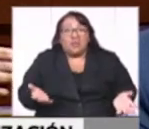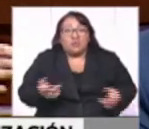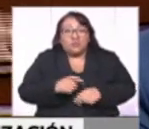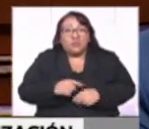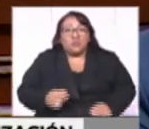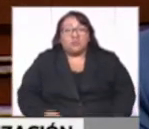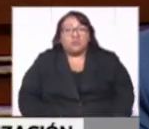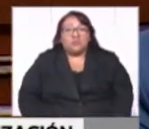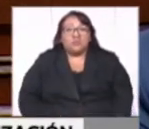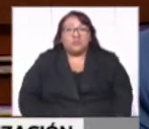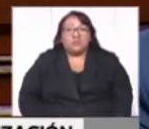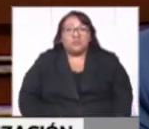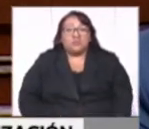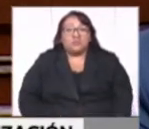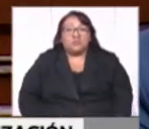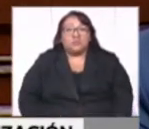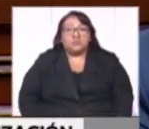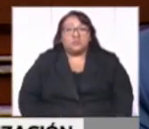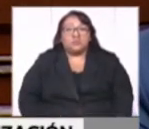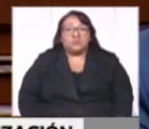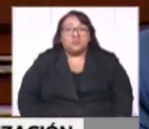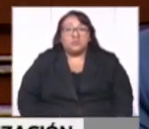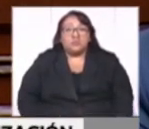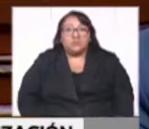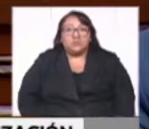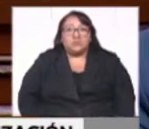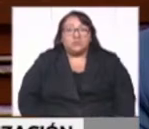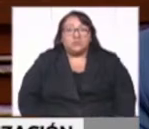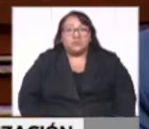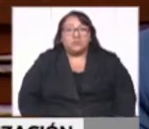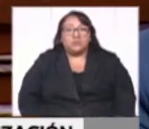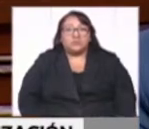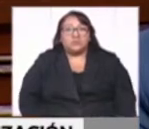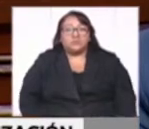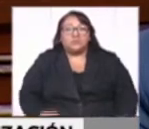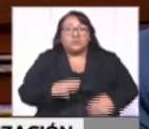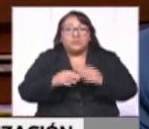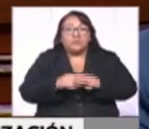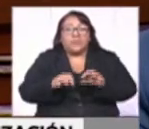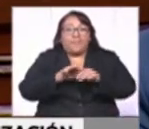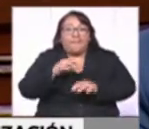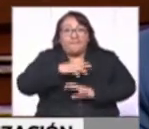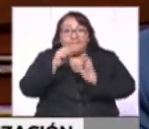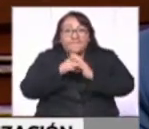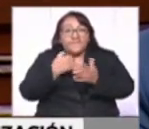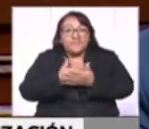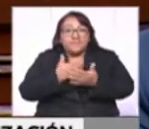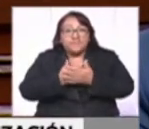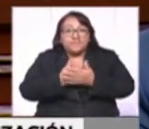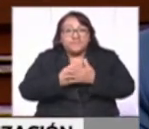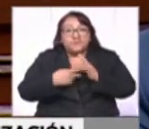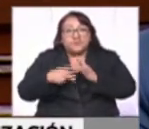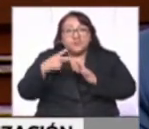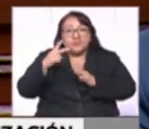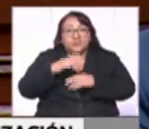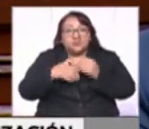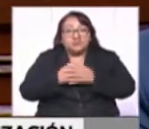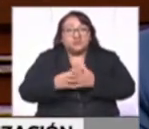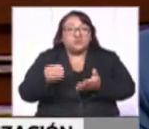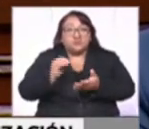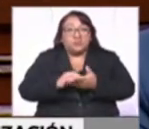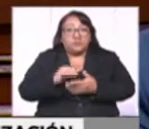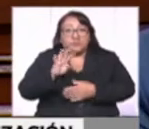plazo, justamente por este problema. Es por ese motivo que el proyecto propone incrementar ese límite impuesto